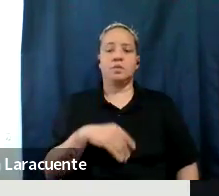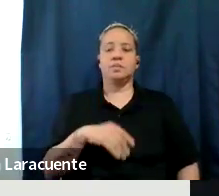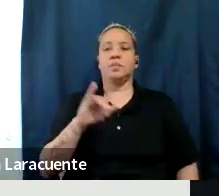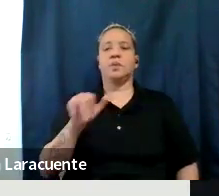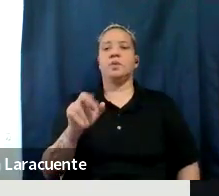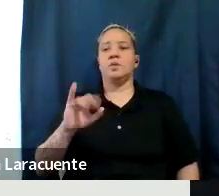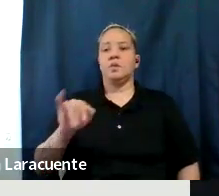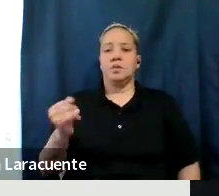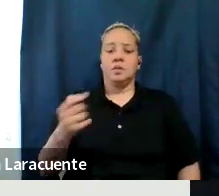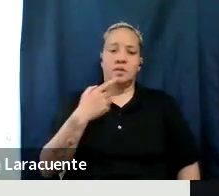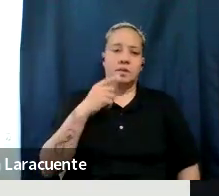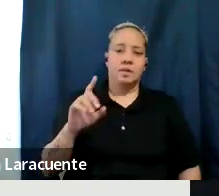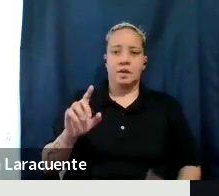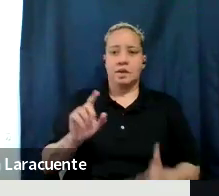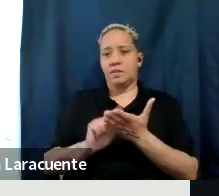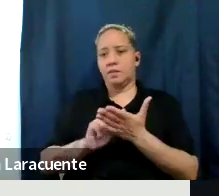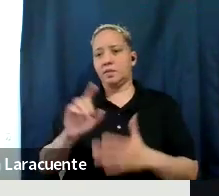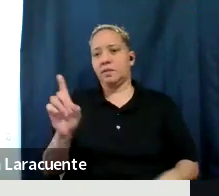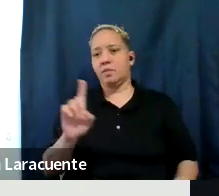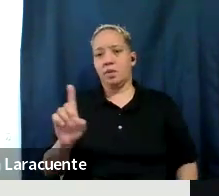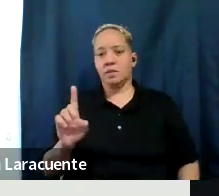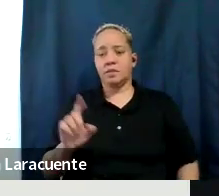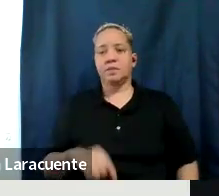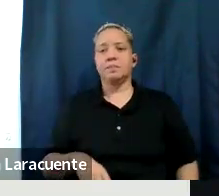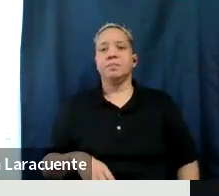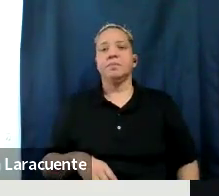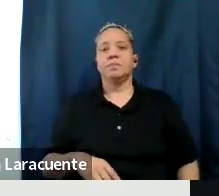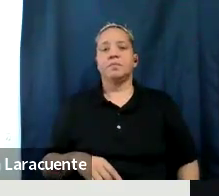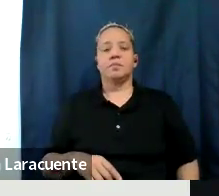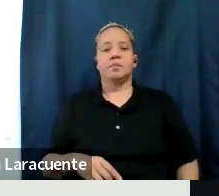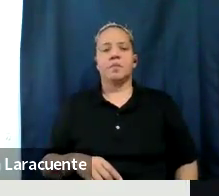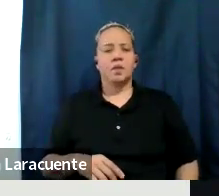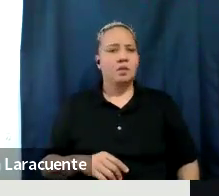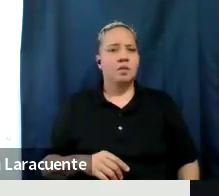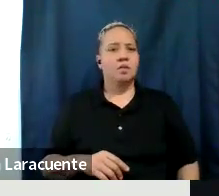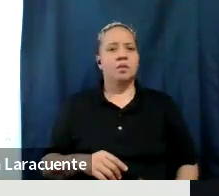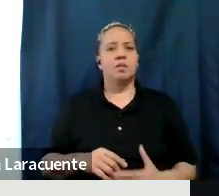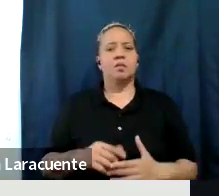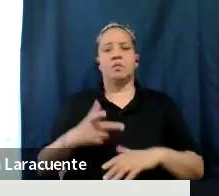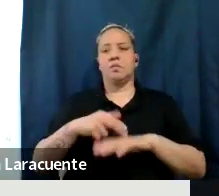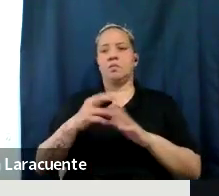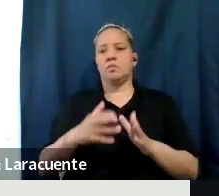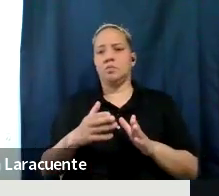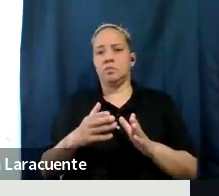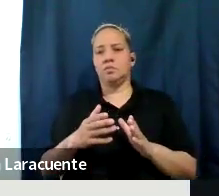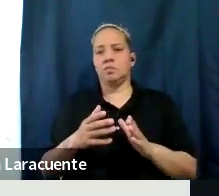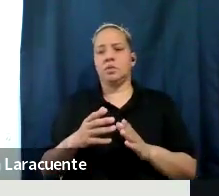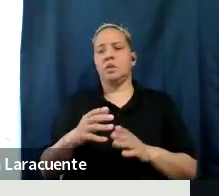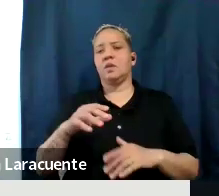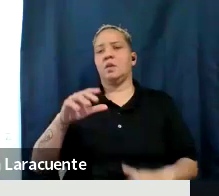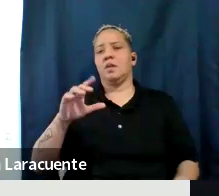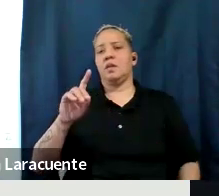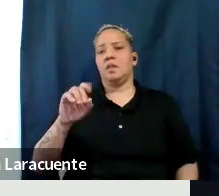se dice en La Democracia, fue presentado por el eminente filólogo puertorriqueño Rubén del Rosario,